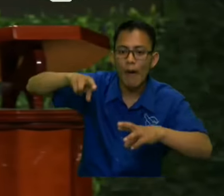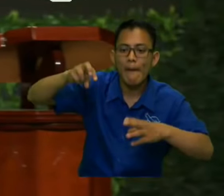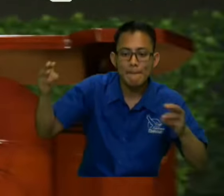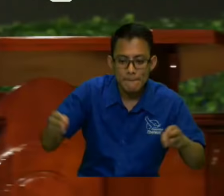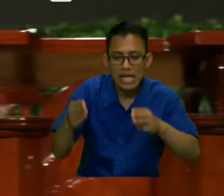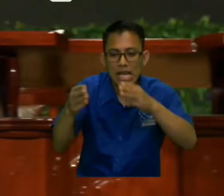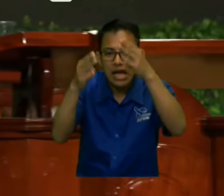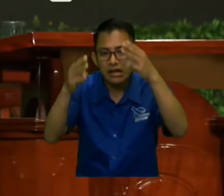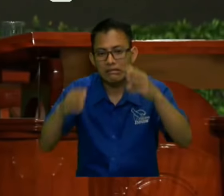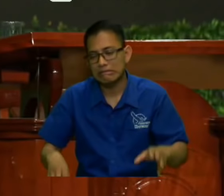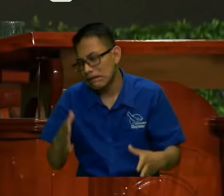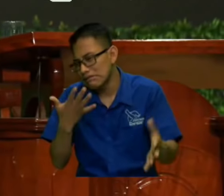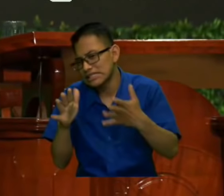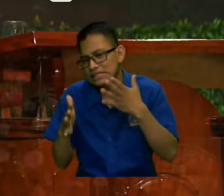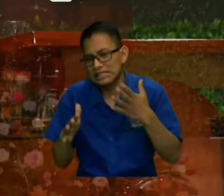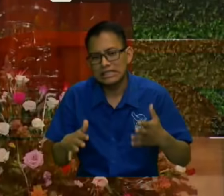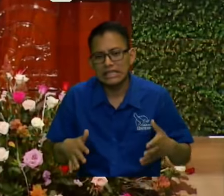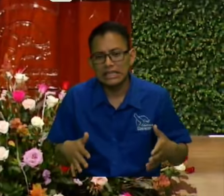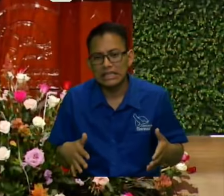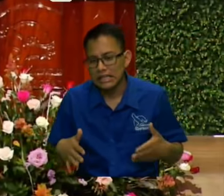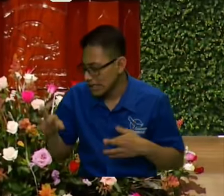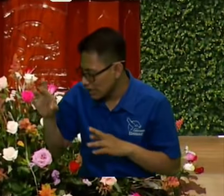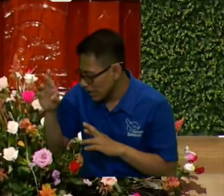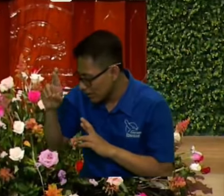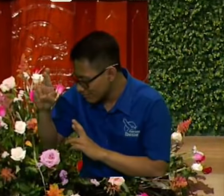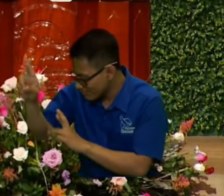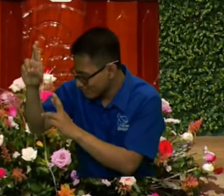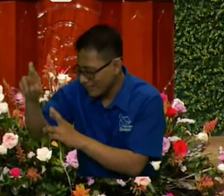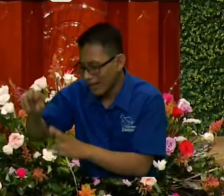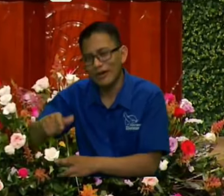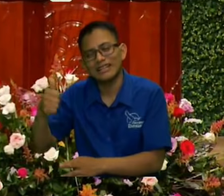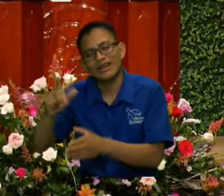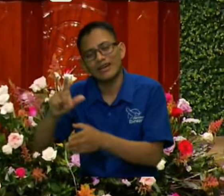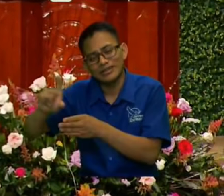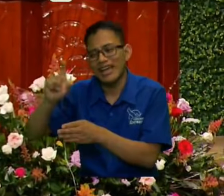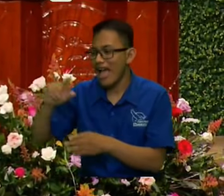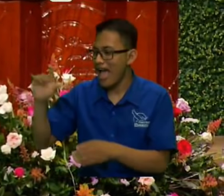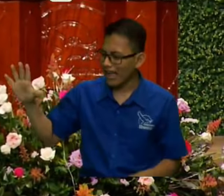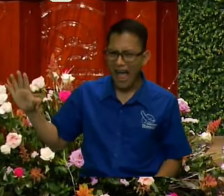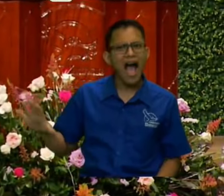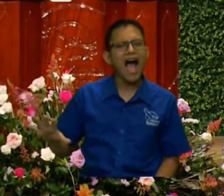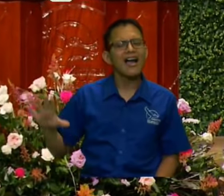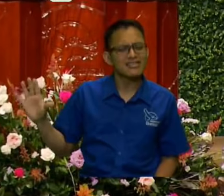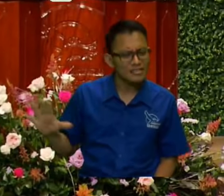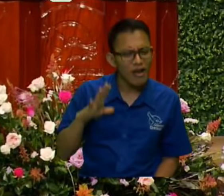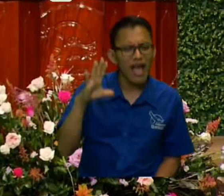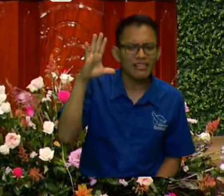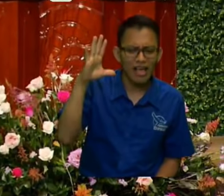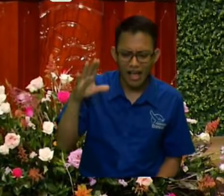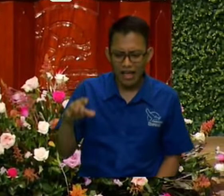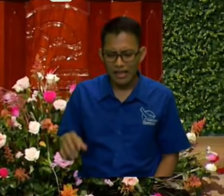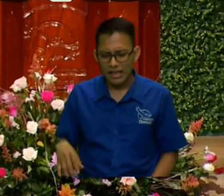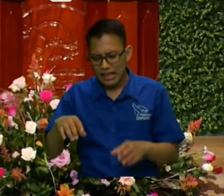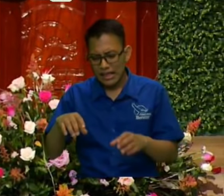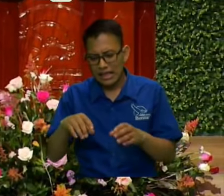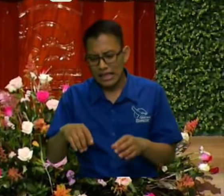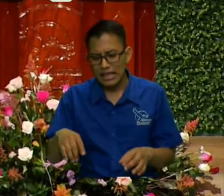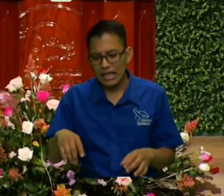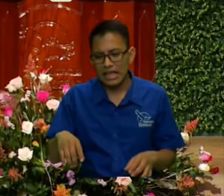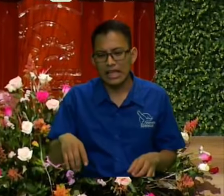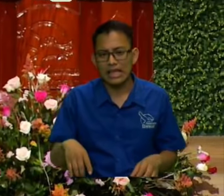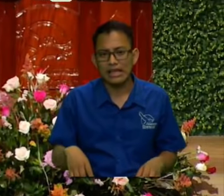lo atribuyeron a otra cosa. Ay, qué suerte, ¿verdad usted? Qué suerte que se me pinchó la llanta a las 3 de la